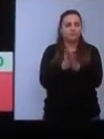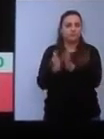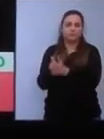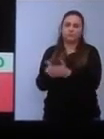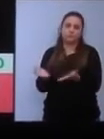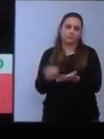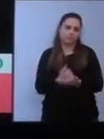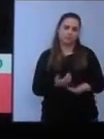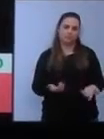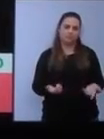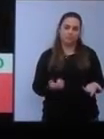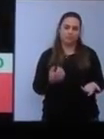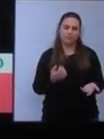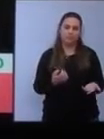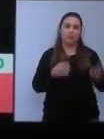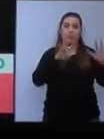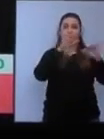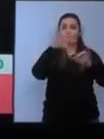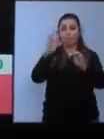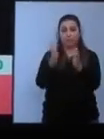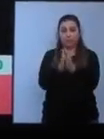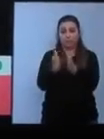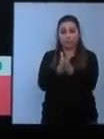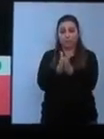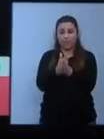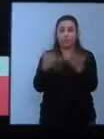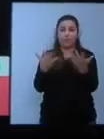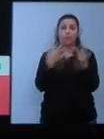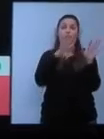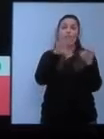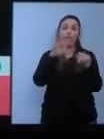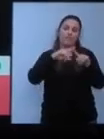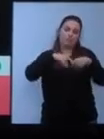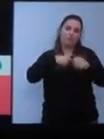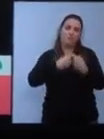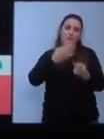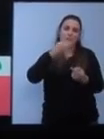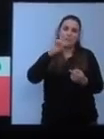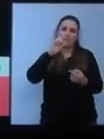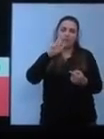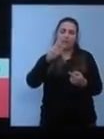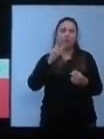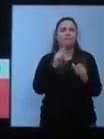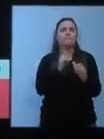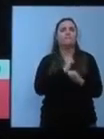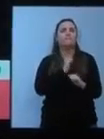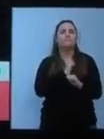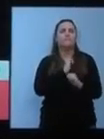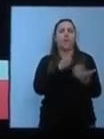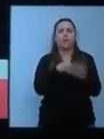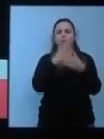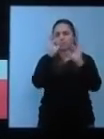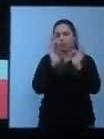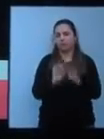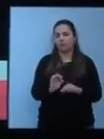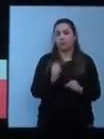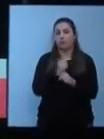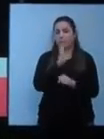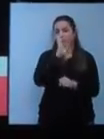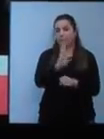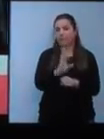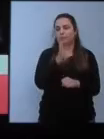¿no? Que son 90 compañeros, pero son 90 familias de Béjar que están esperando a que nieve. Esos son los empleos directos, porque claro,